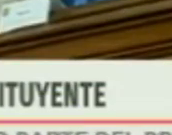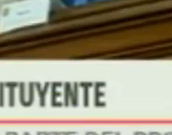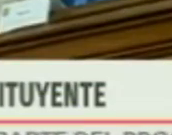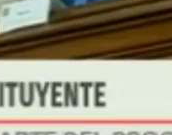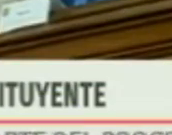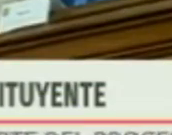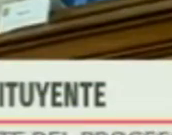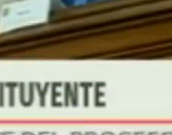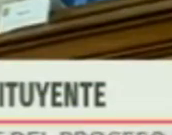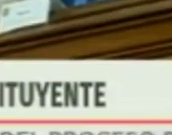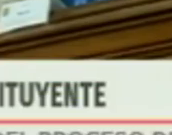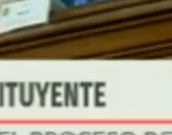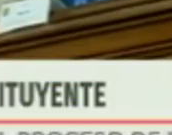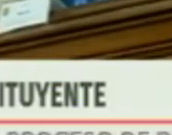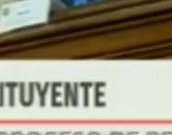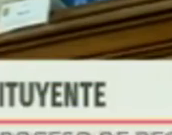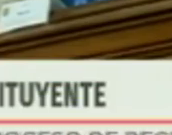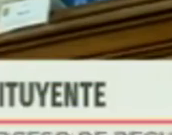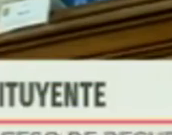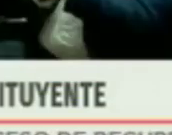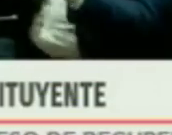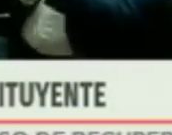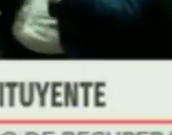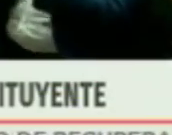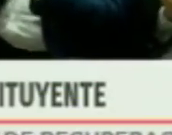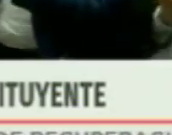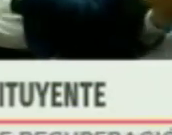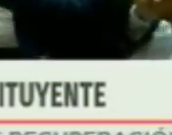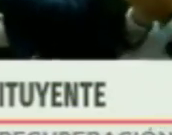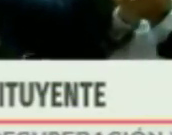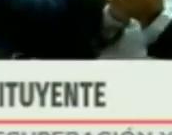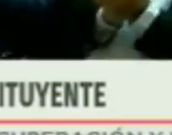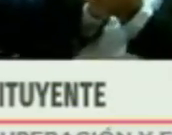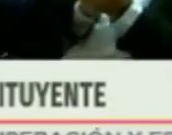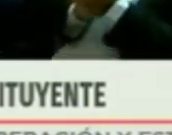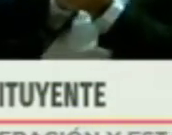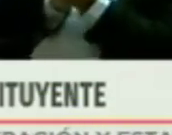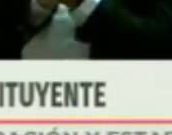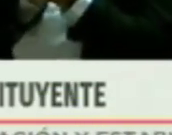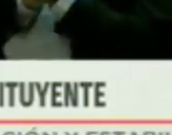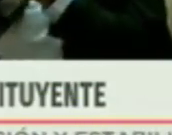más grande y más poderoso de toda la historia. Yo estoy seguro que lo vamos a lograr.